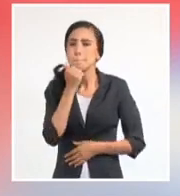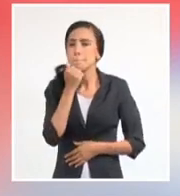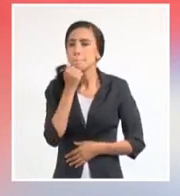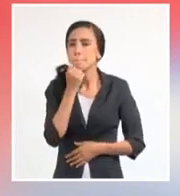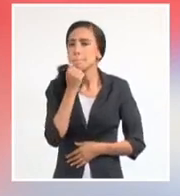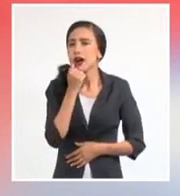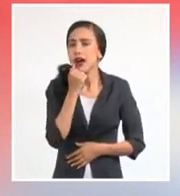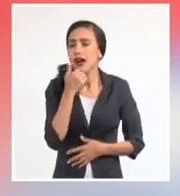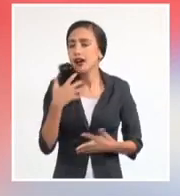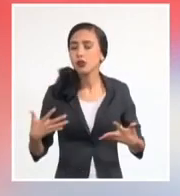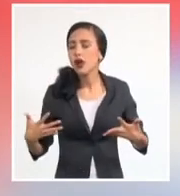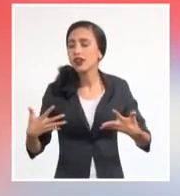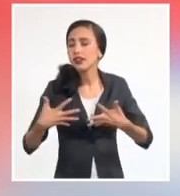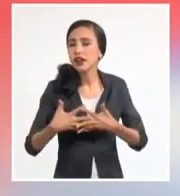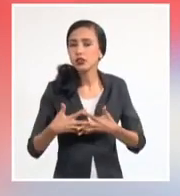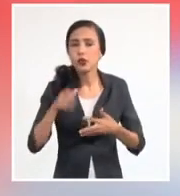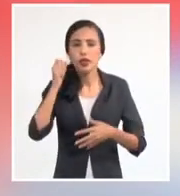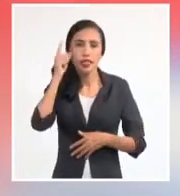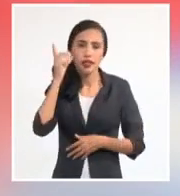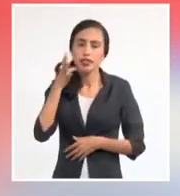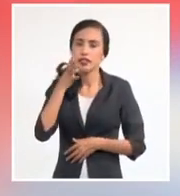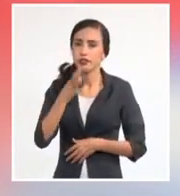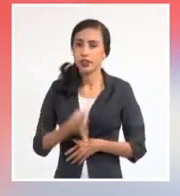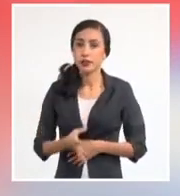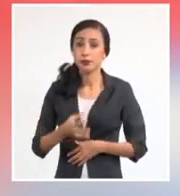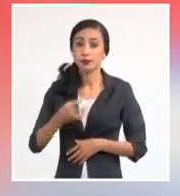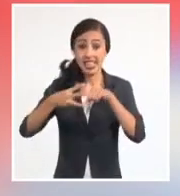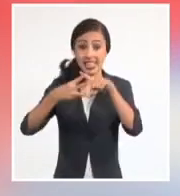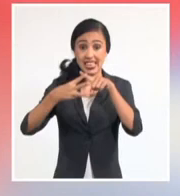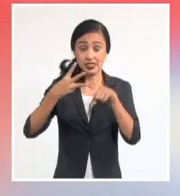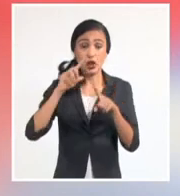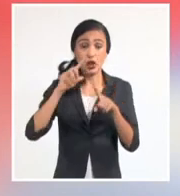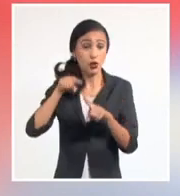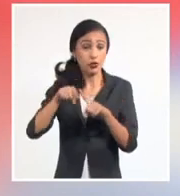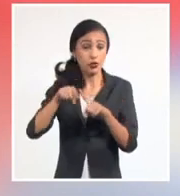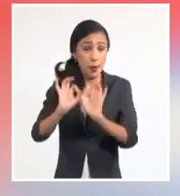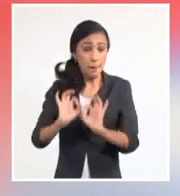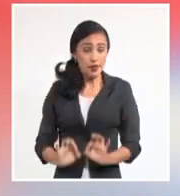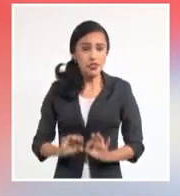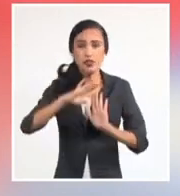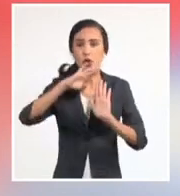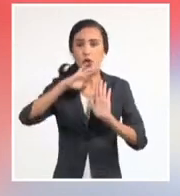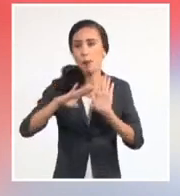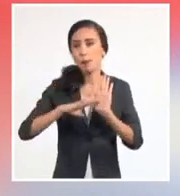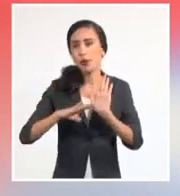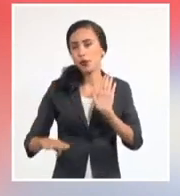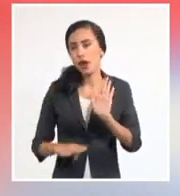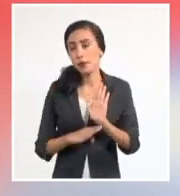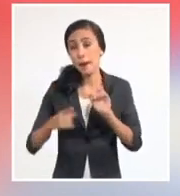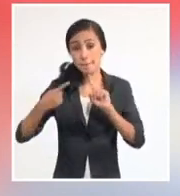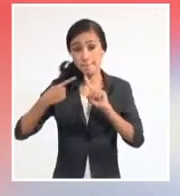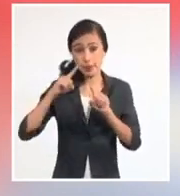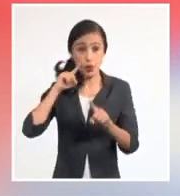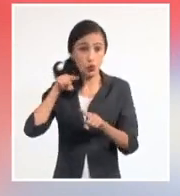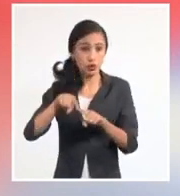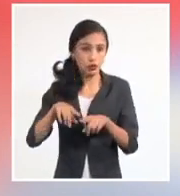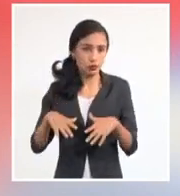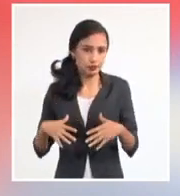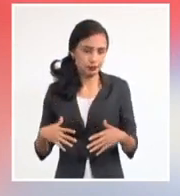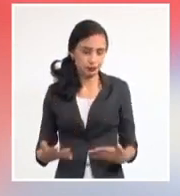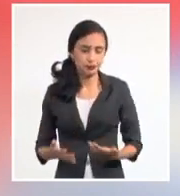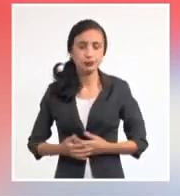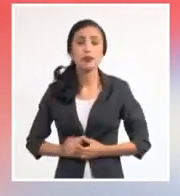él. Hay 3 objetivos específicos que se plantean en el programa. El primero, contribuir a